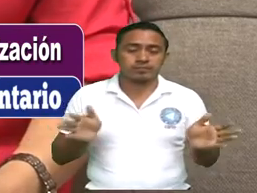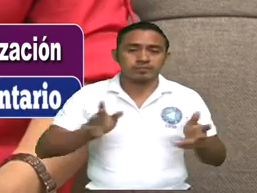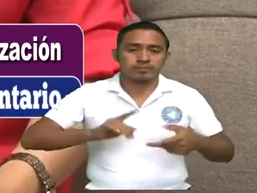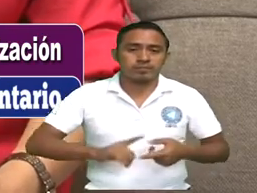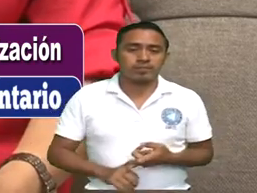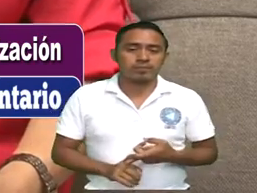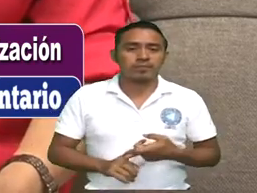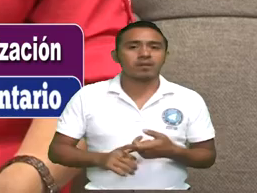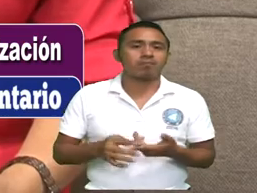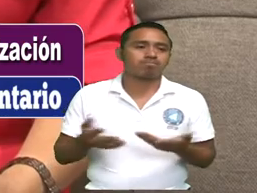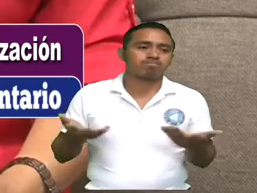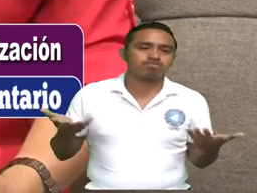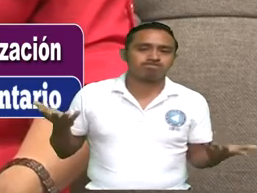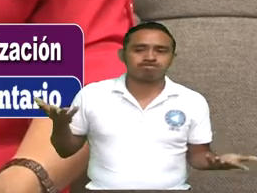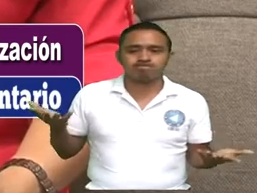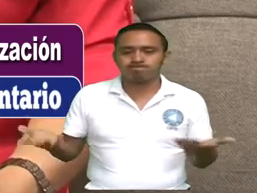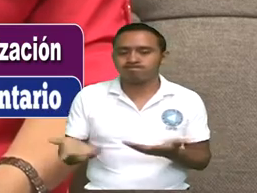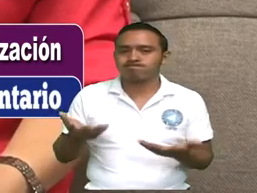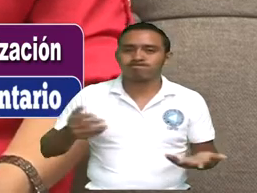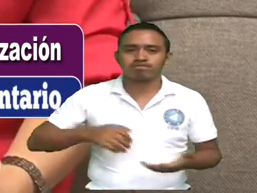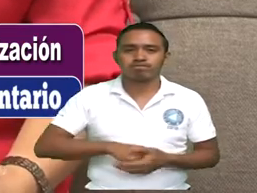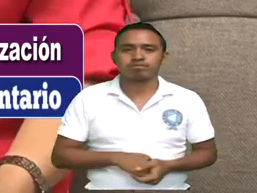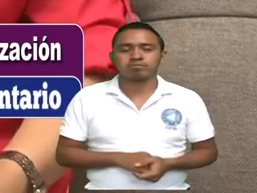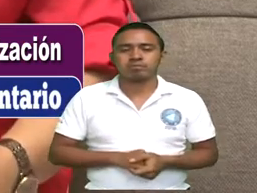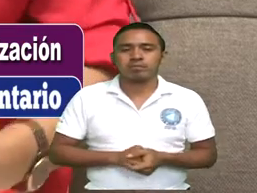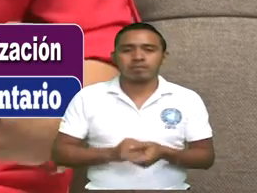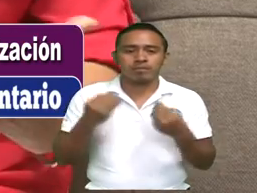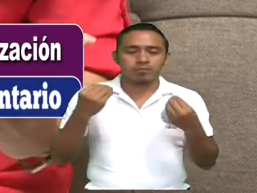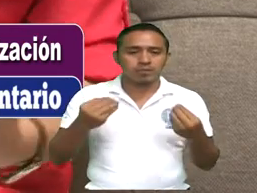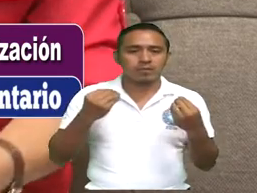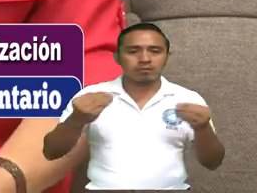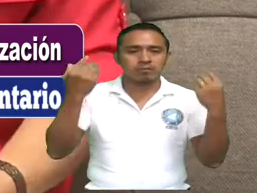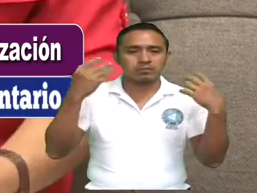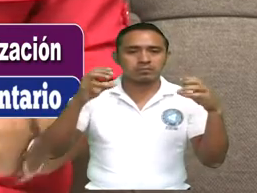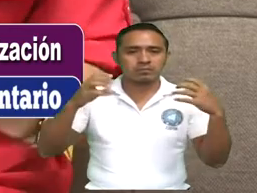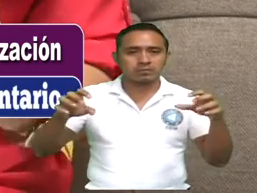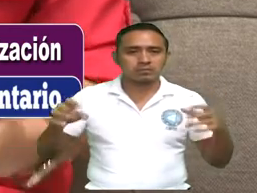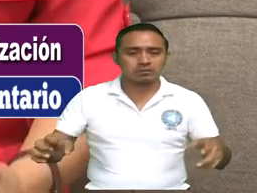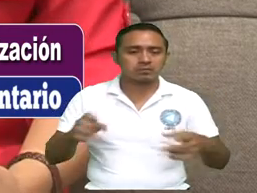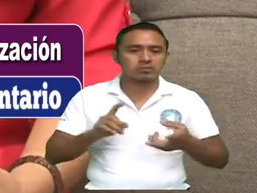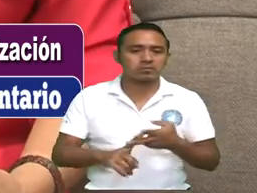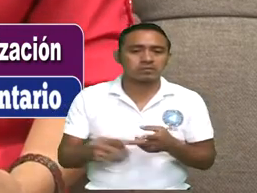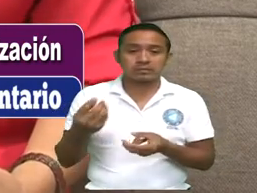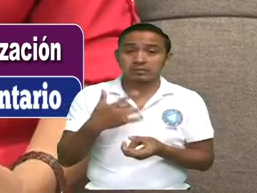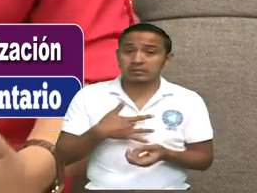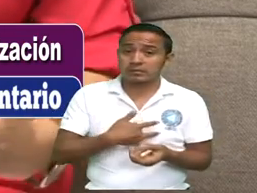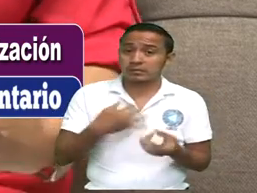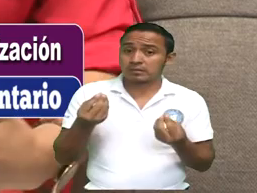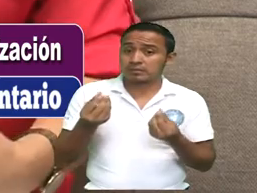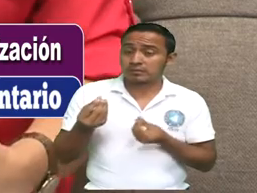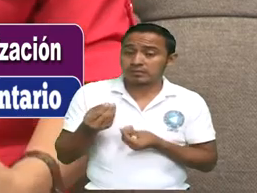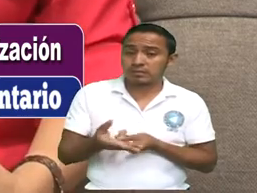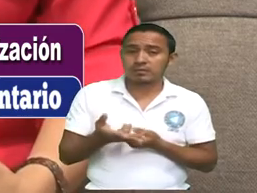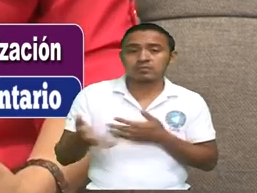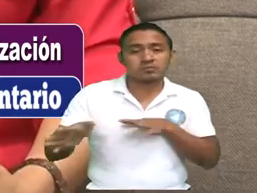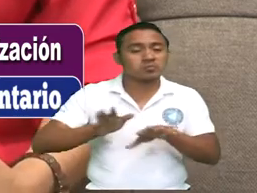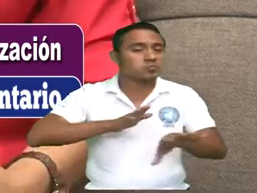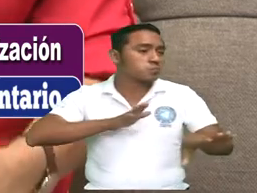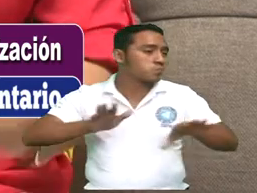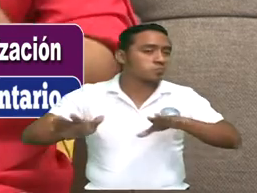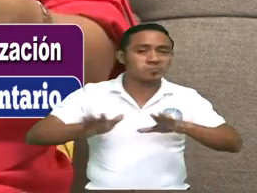porque lógicamente era un montón de cosas las que se necesitaban, un montón de recursos, y eso no lo hubiésemos